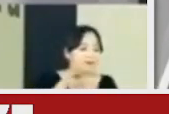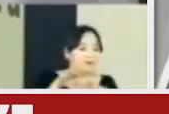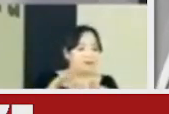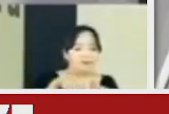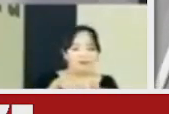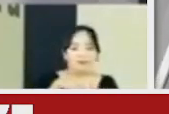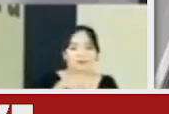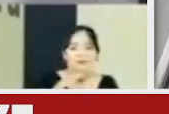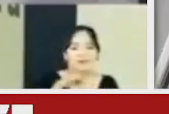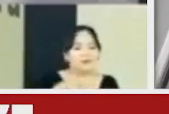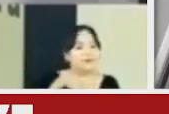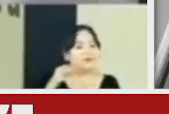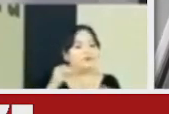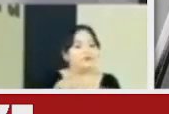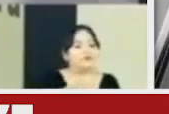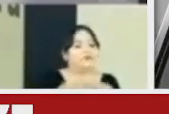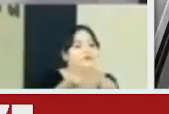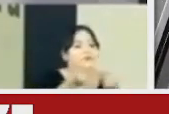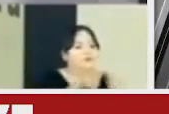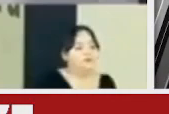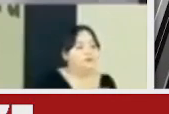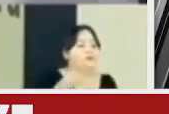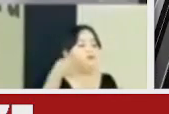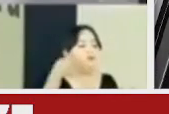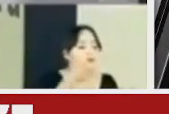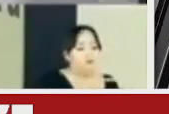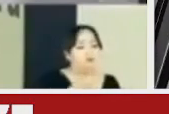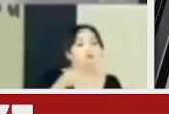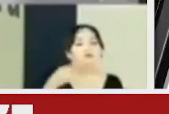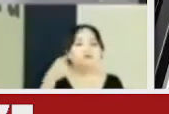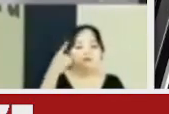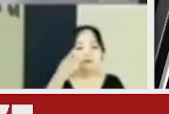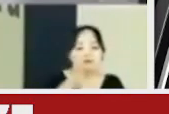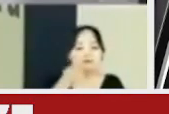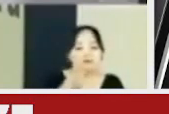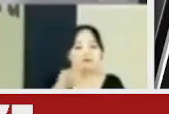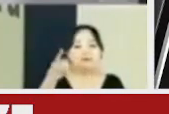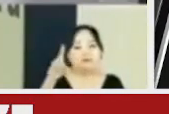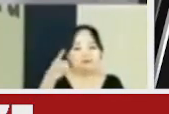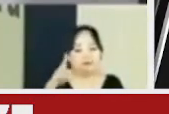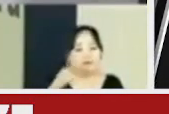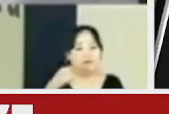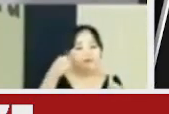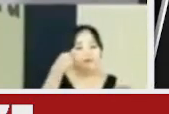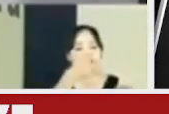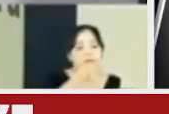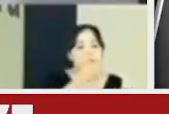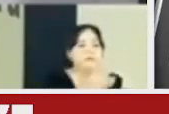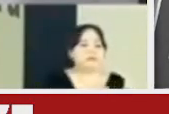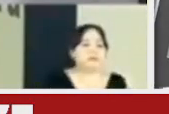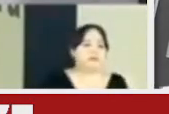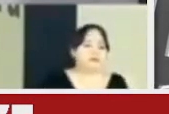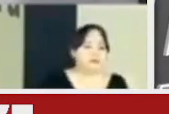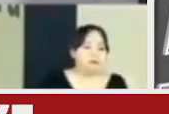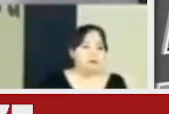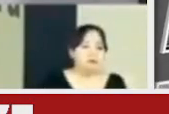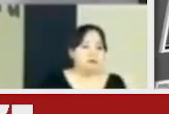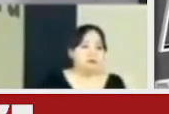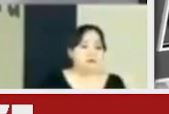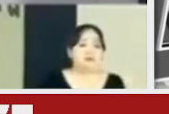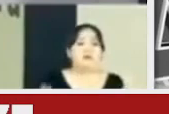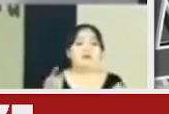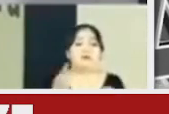le dio prácticamente posesión porque el día primero de diciembre cuando felipe tomó posesión por primera vez la